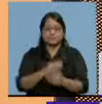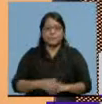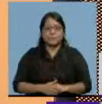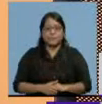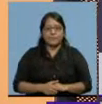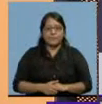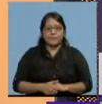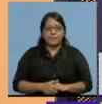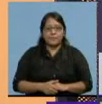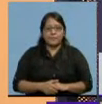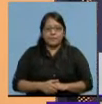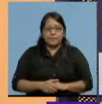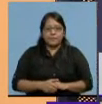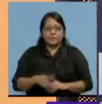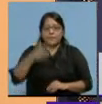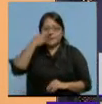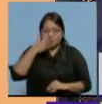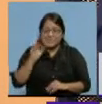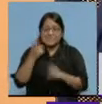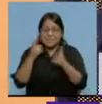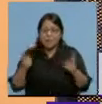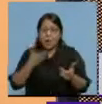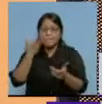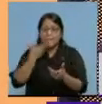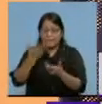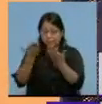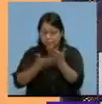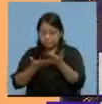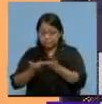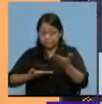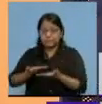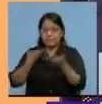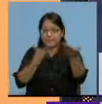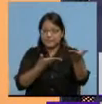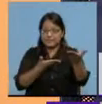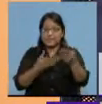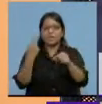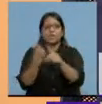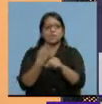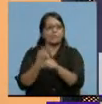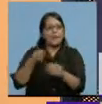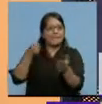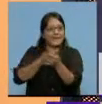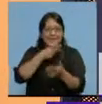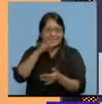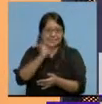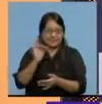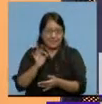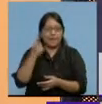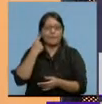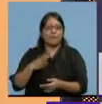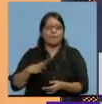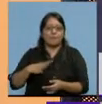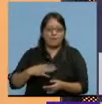En caso contrario, va a tener dificultades para el cobro de esa asignación que tienen por el plan social. Es una manera